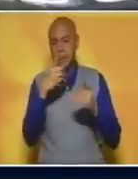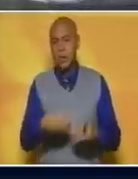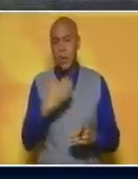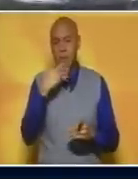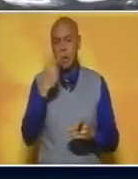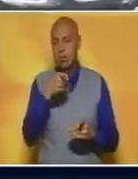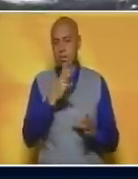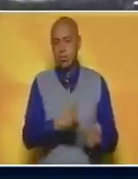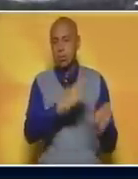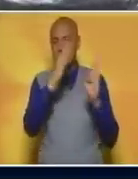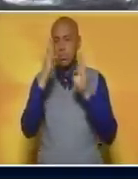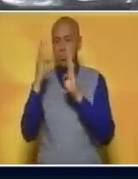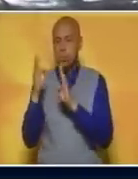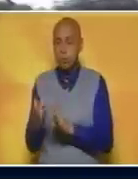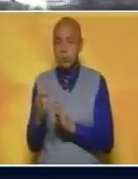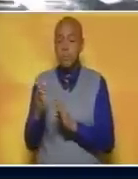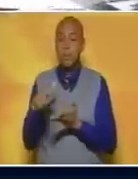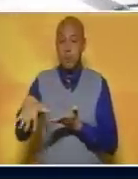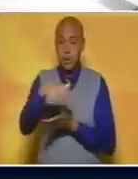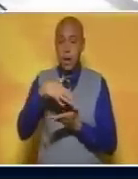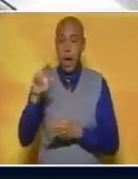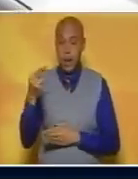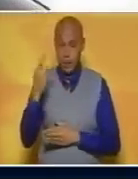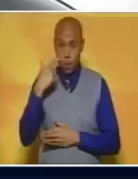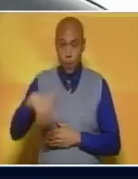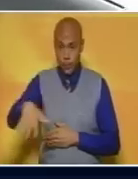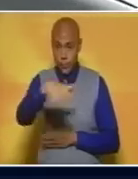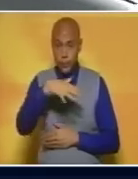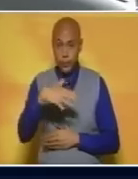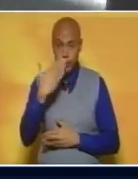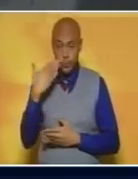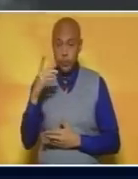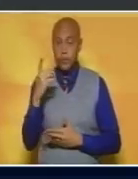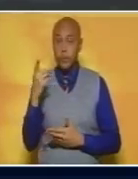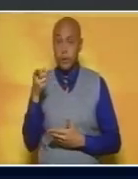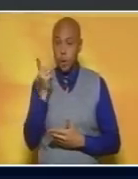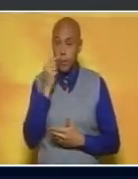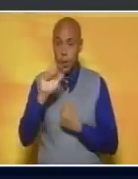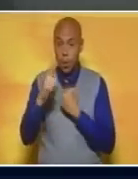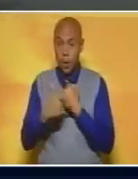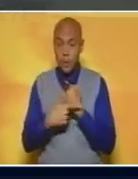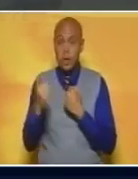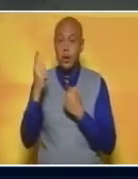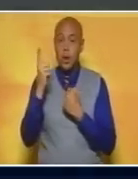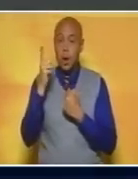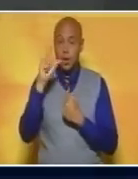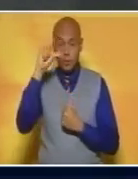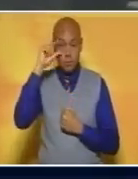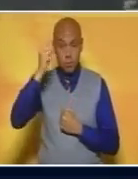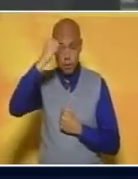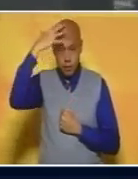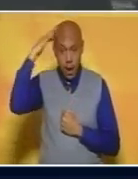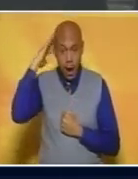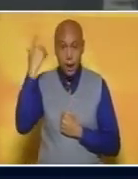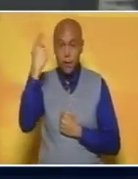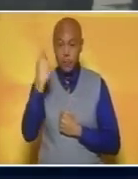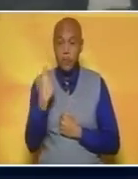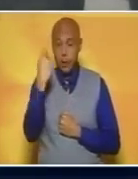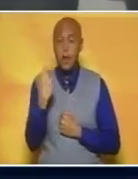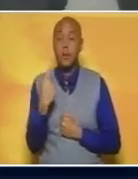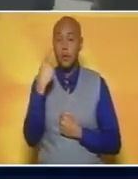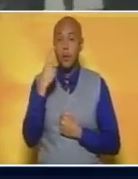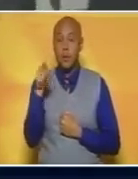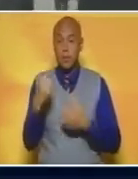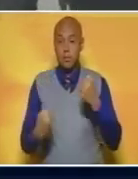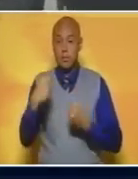ir entonces al Hatillo. Pueden ver en estas imágenes salir el diputado Henry Ramos Ayub, ya pues se dirige